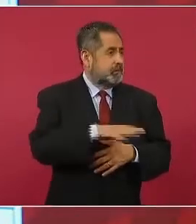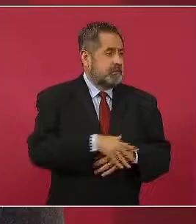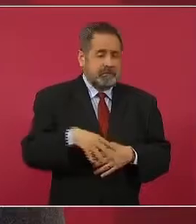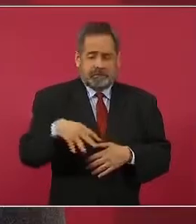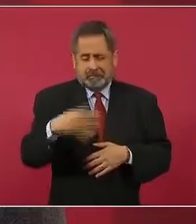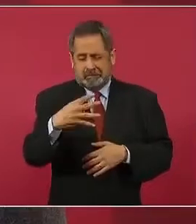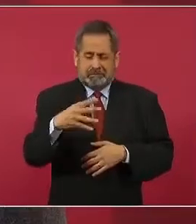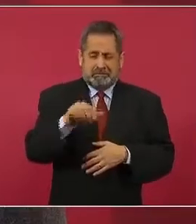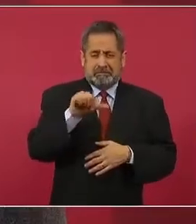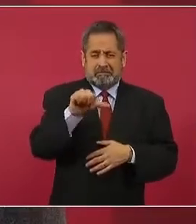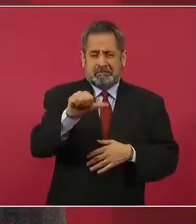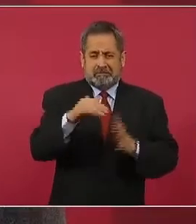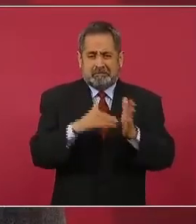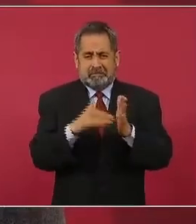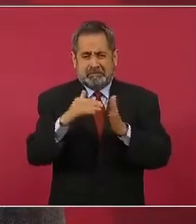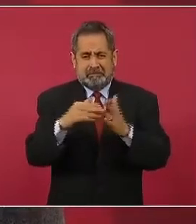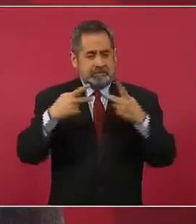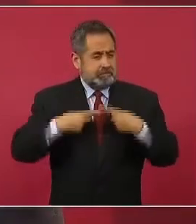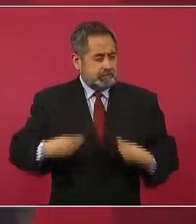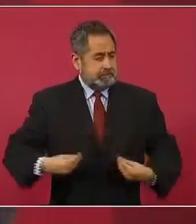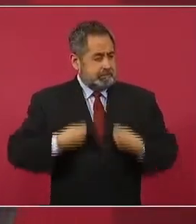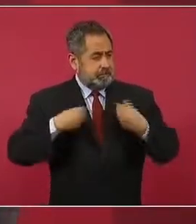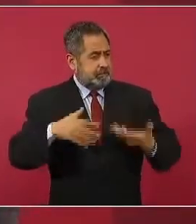Y por eso,